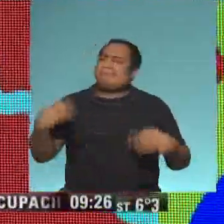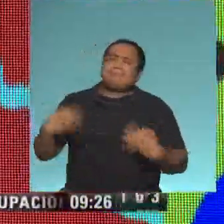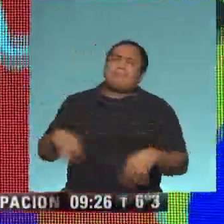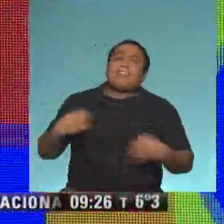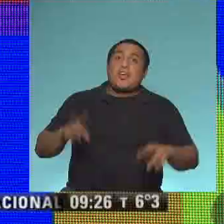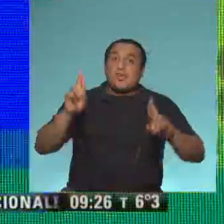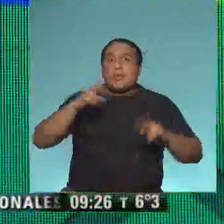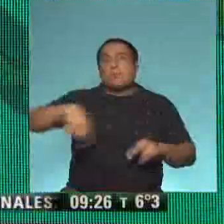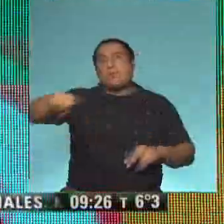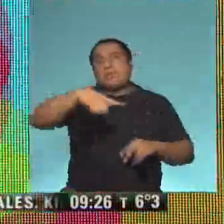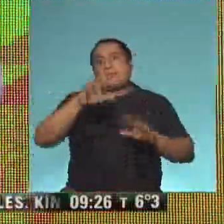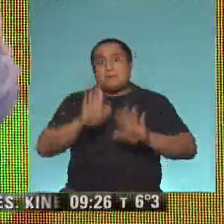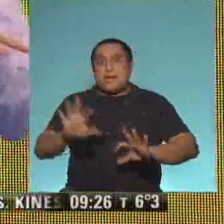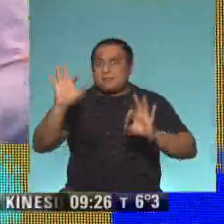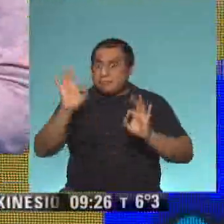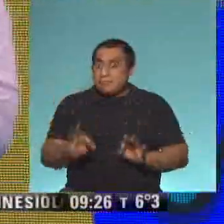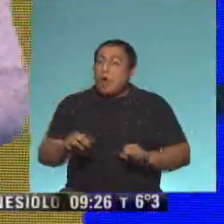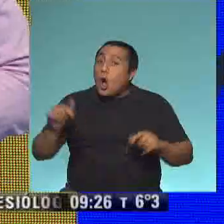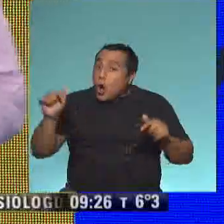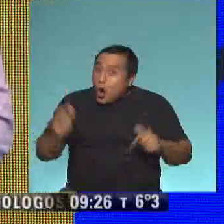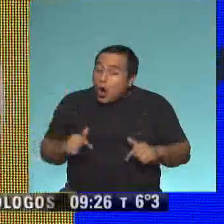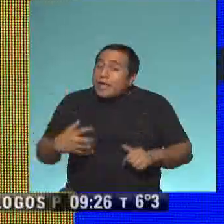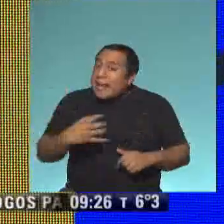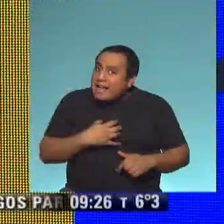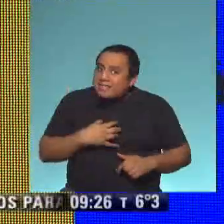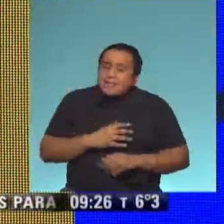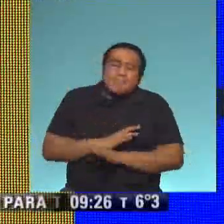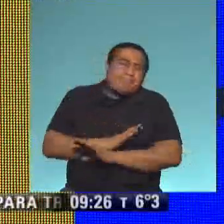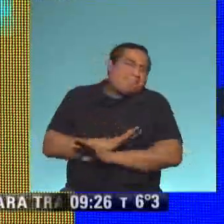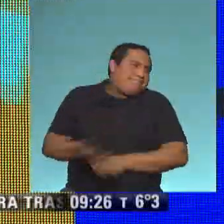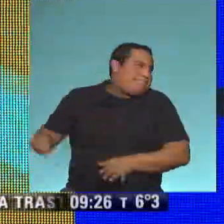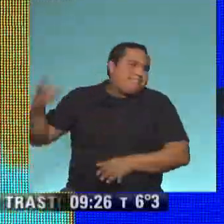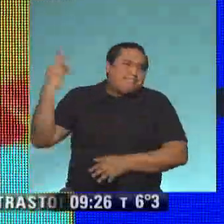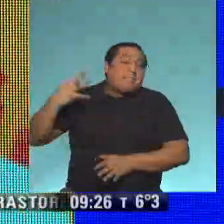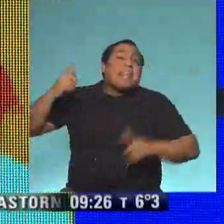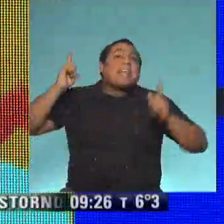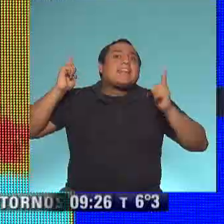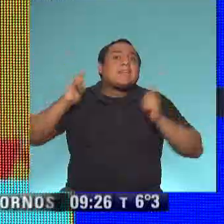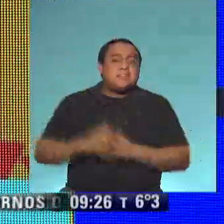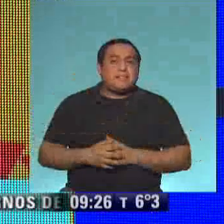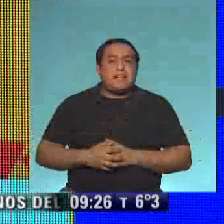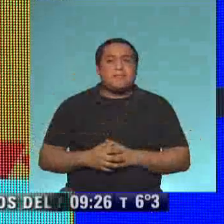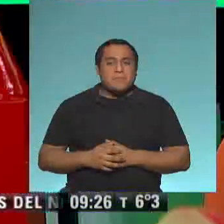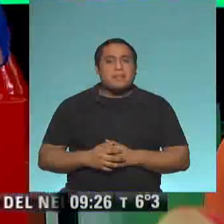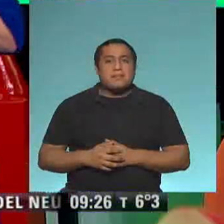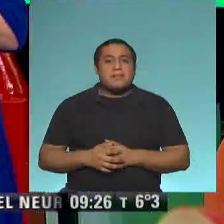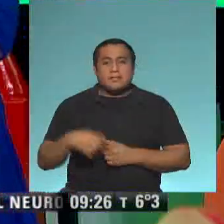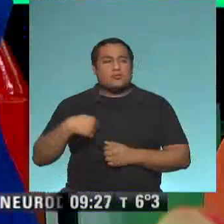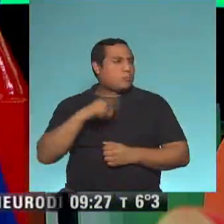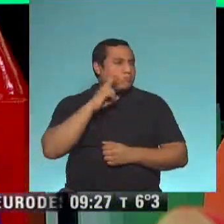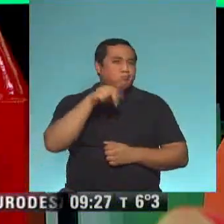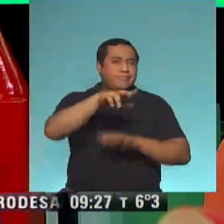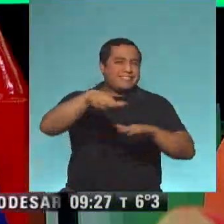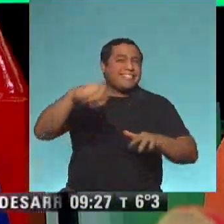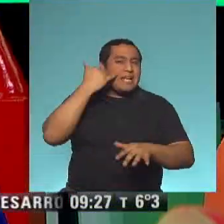Espero que en casa estén preparados y preparadas porque hoy tenemos una clase buenísima y muy divertida. ¿Sabes que los veo preparados? Los veo tan